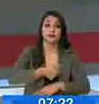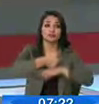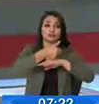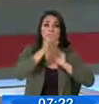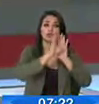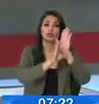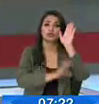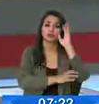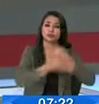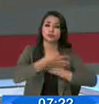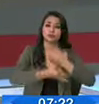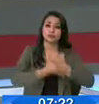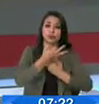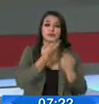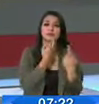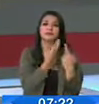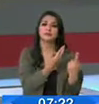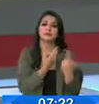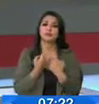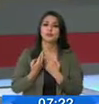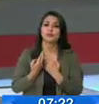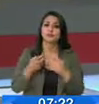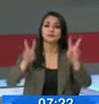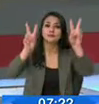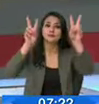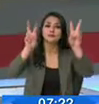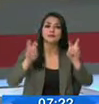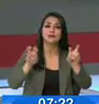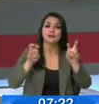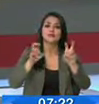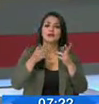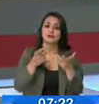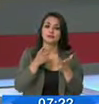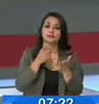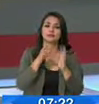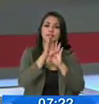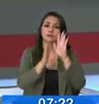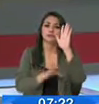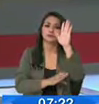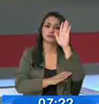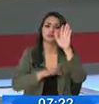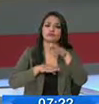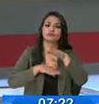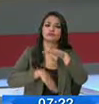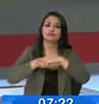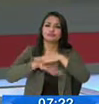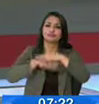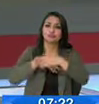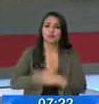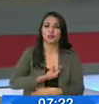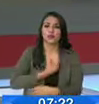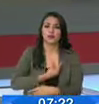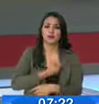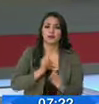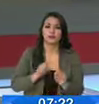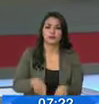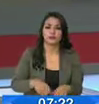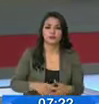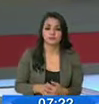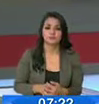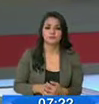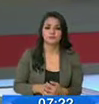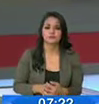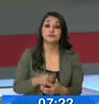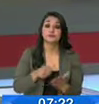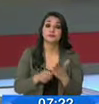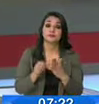se pronuncie lo más pronto posible en el tema de la constitucionalidad del techo a las utilidades. El secretario de Estado afirma estar